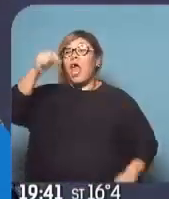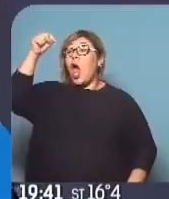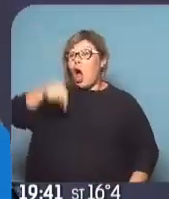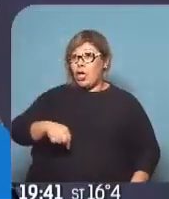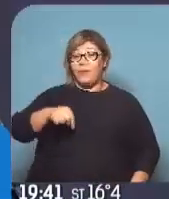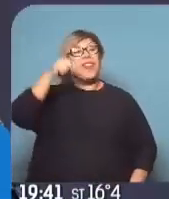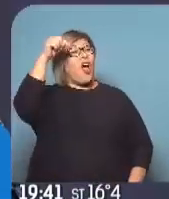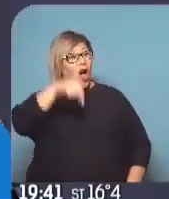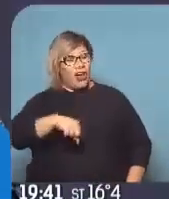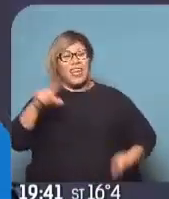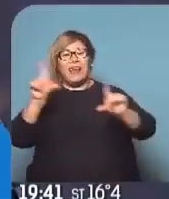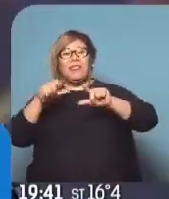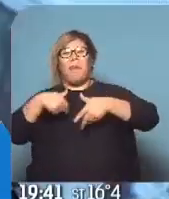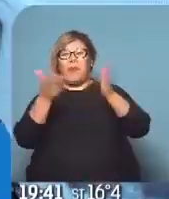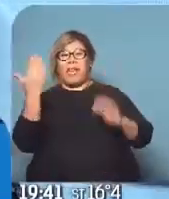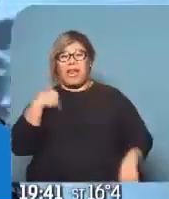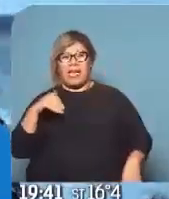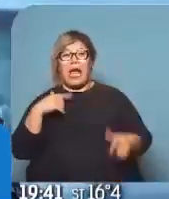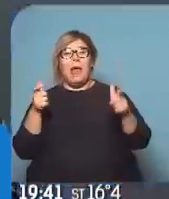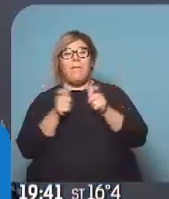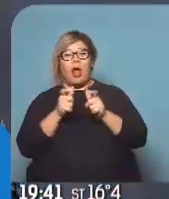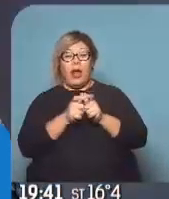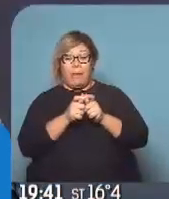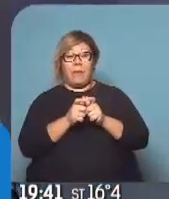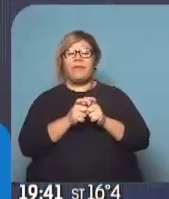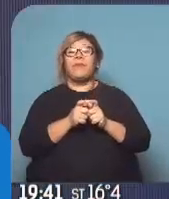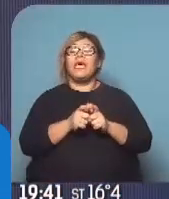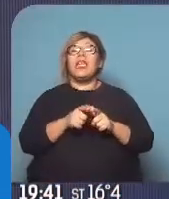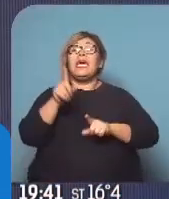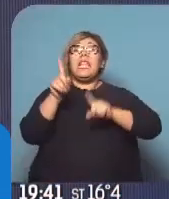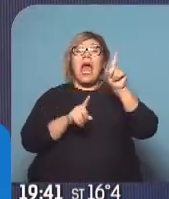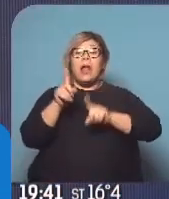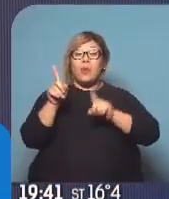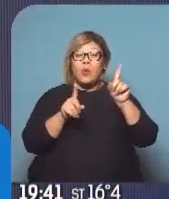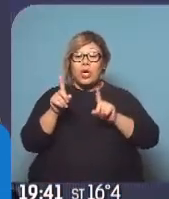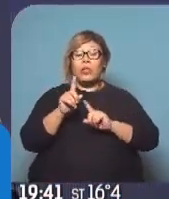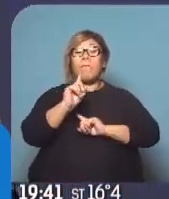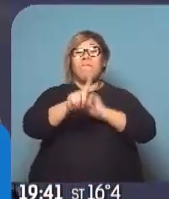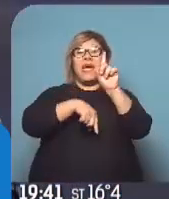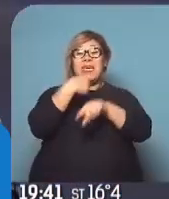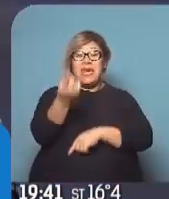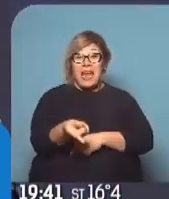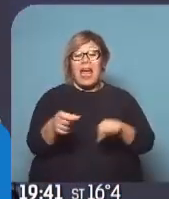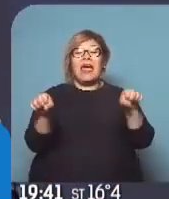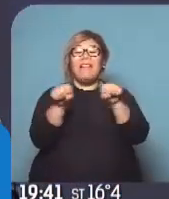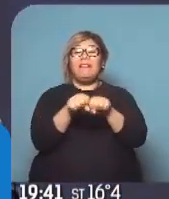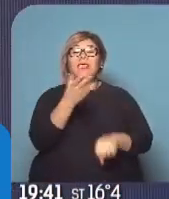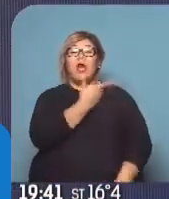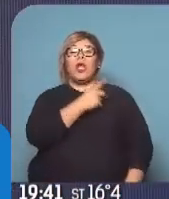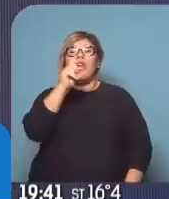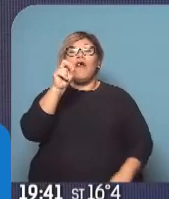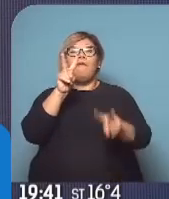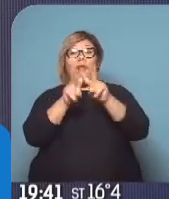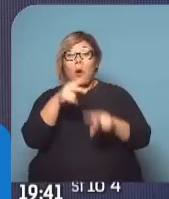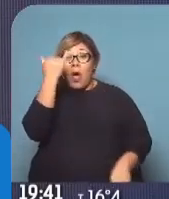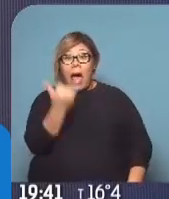imperdible para que esos ansiosos lo van a poder ver porque a través de gracias muchas gracias a ustedes